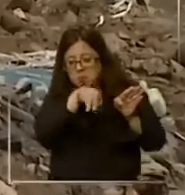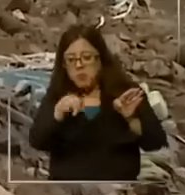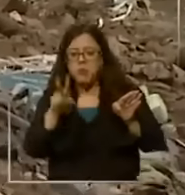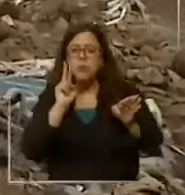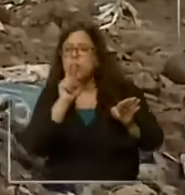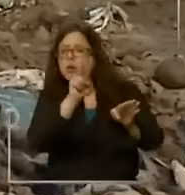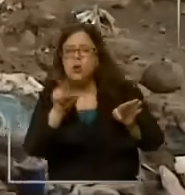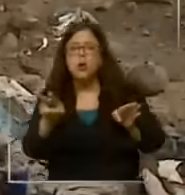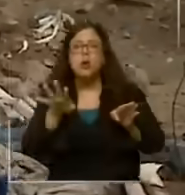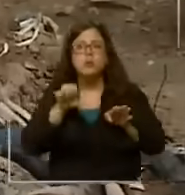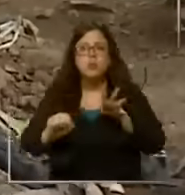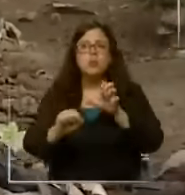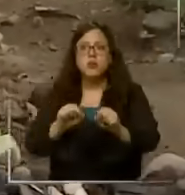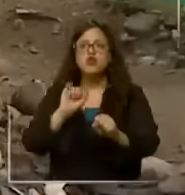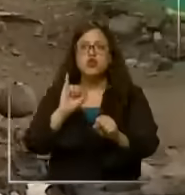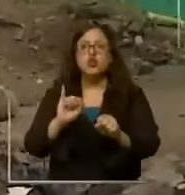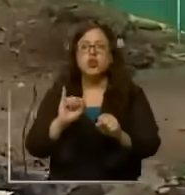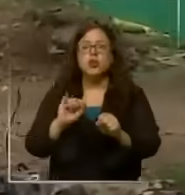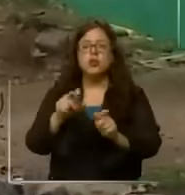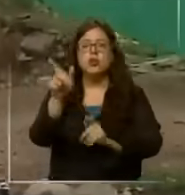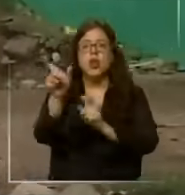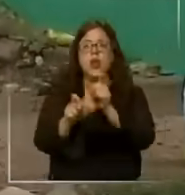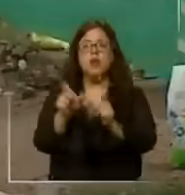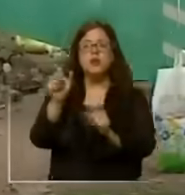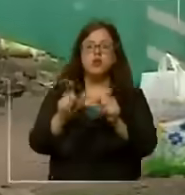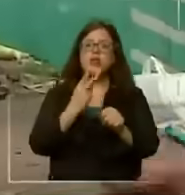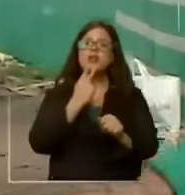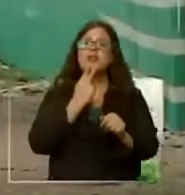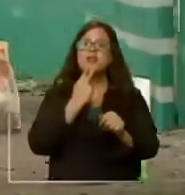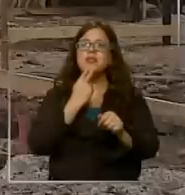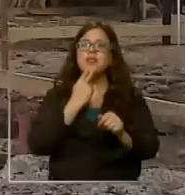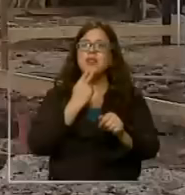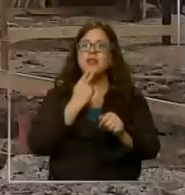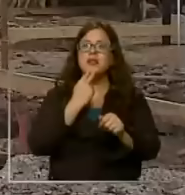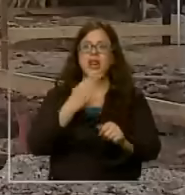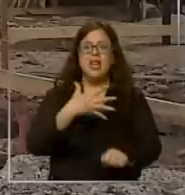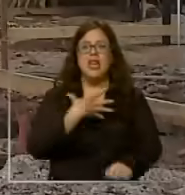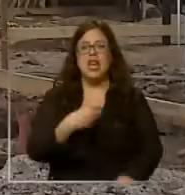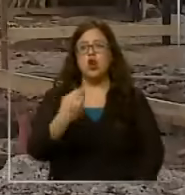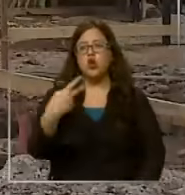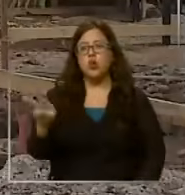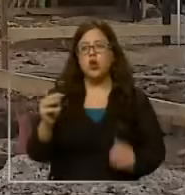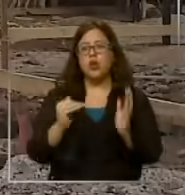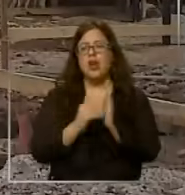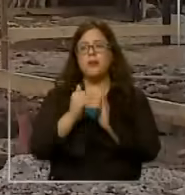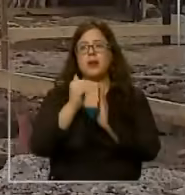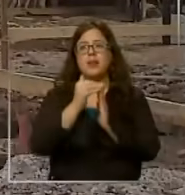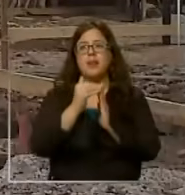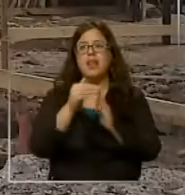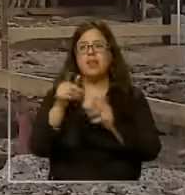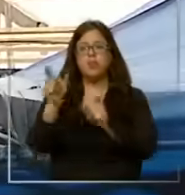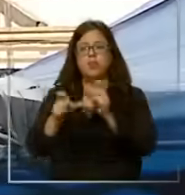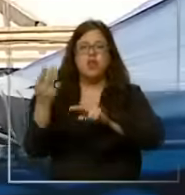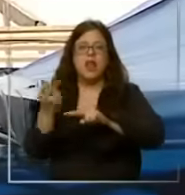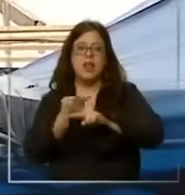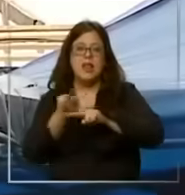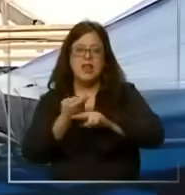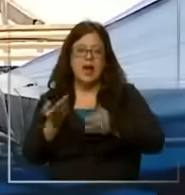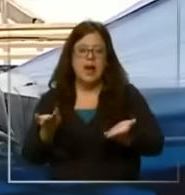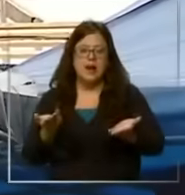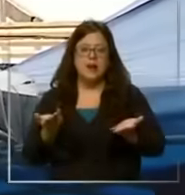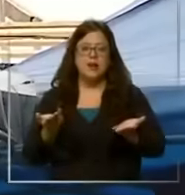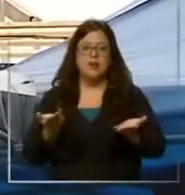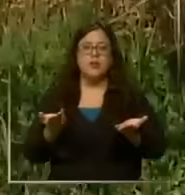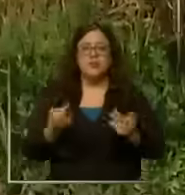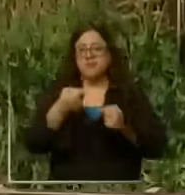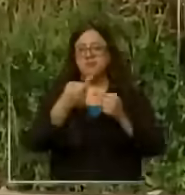claro, pues estaban tomando los terrenos los chicos, la gente que vivía ahí al frente, hijos de los dueños de departamentos, arrendatarios, qué sé